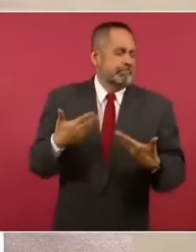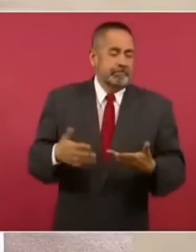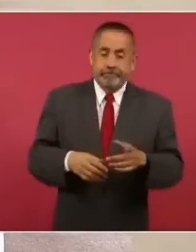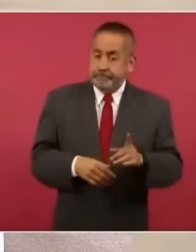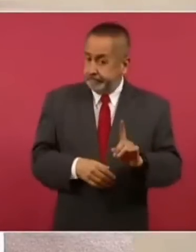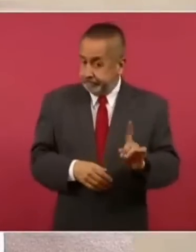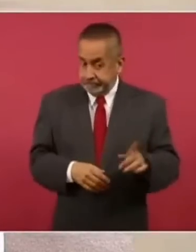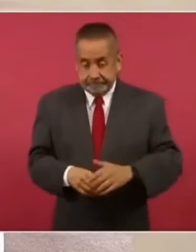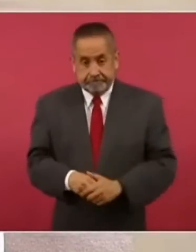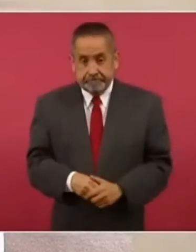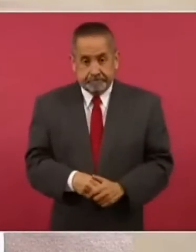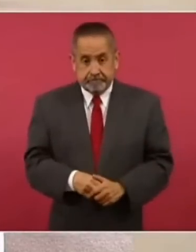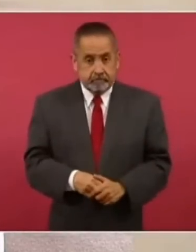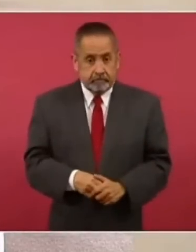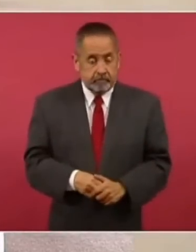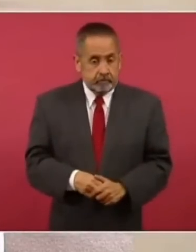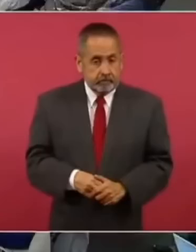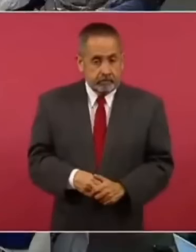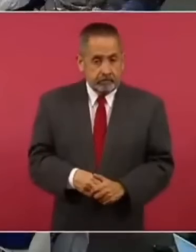Entonces,